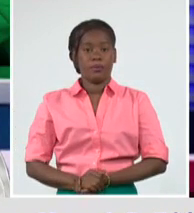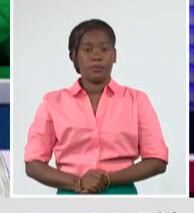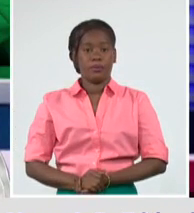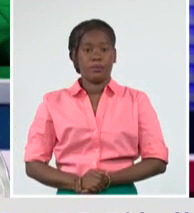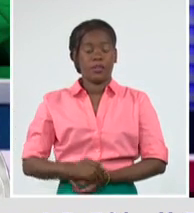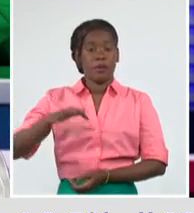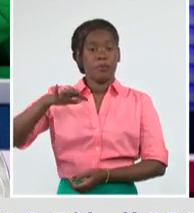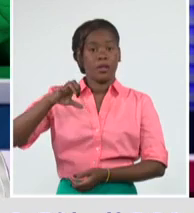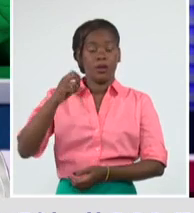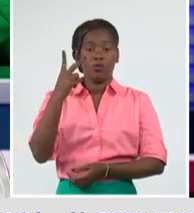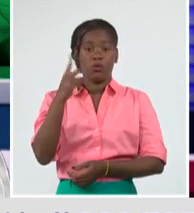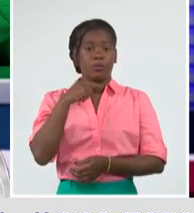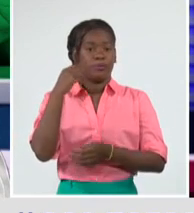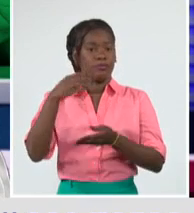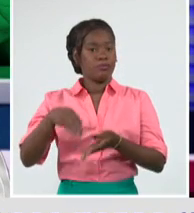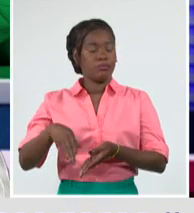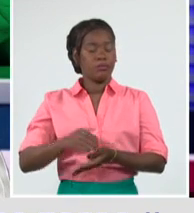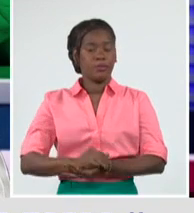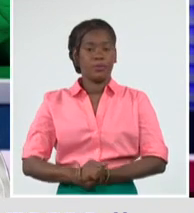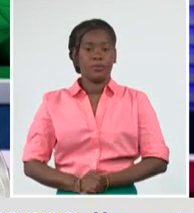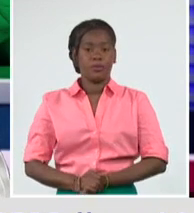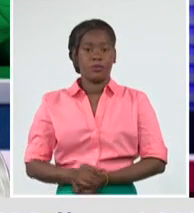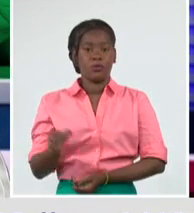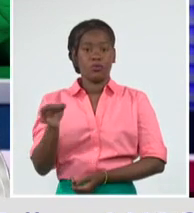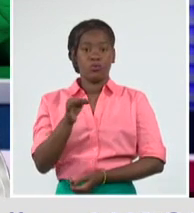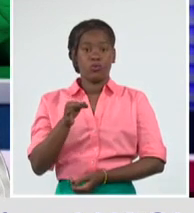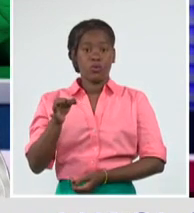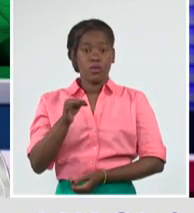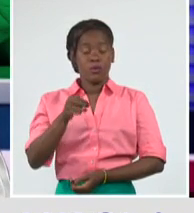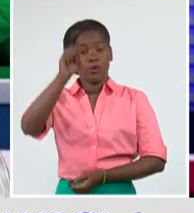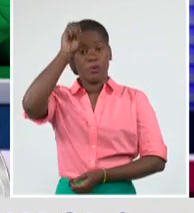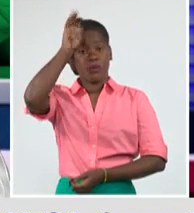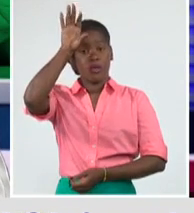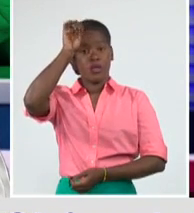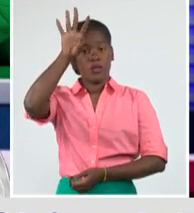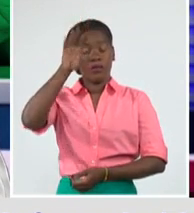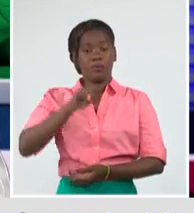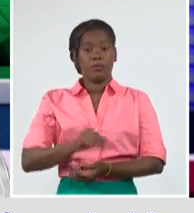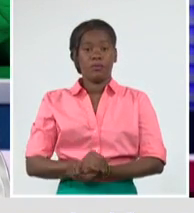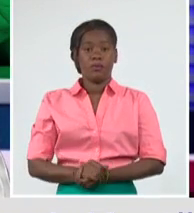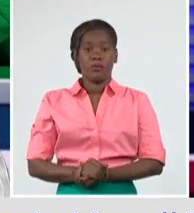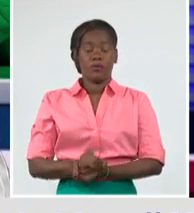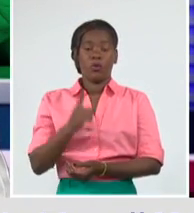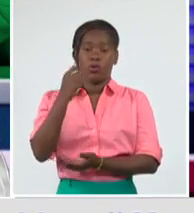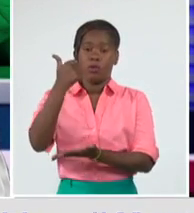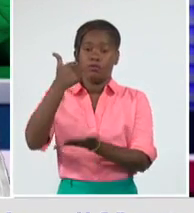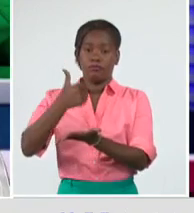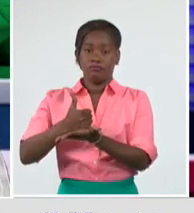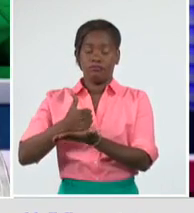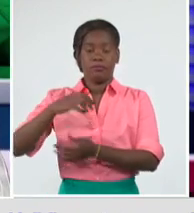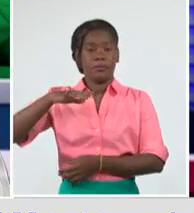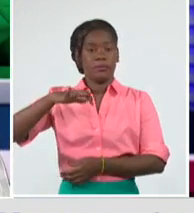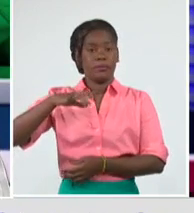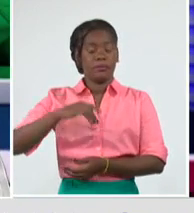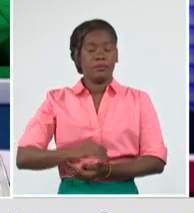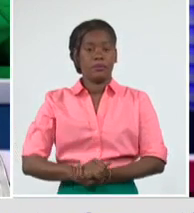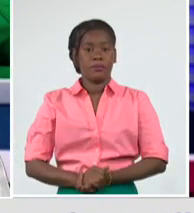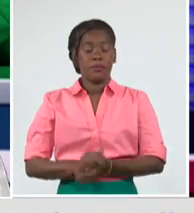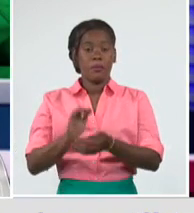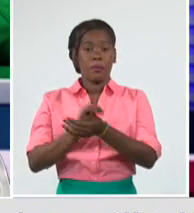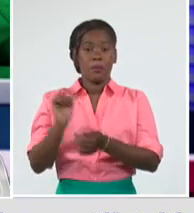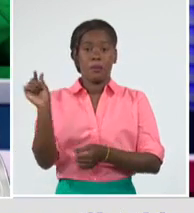fallecen con COVID, del municipio de Minas de Matambre y del municipio de Pinar de Río. Y en Mayabeque fallece